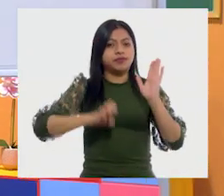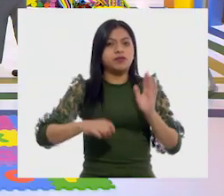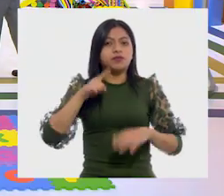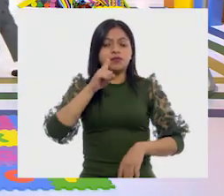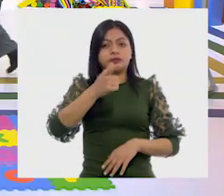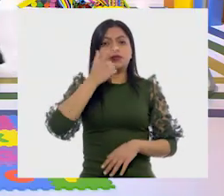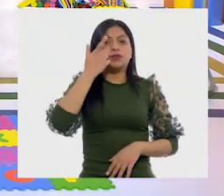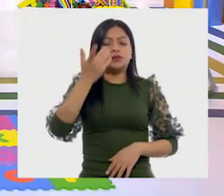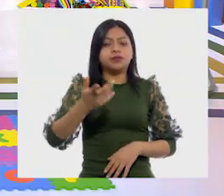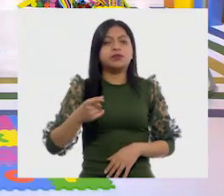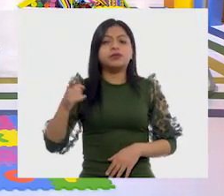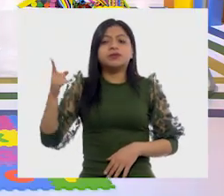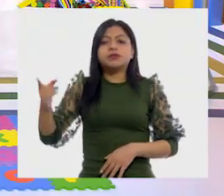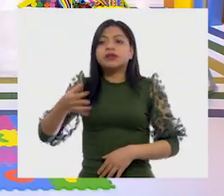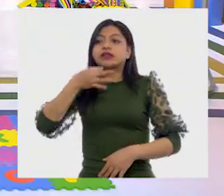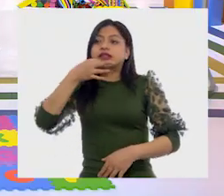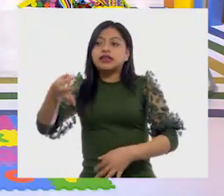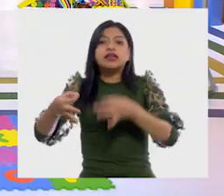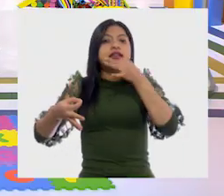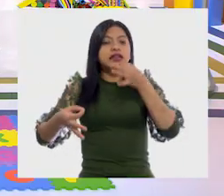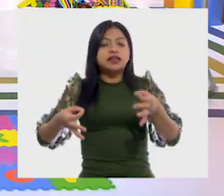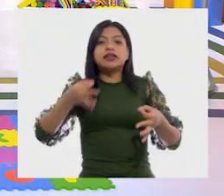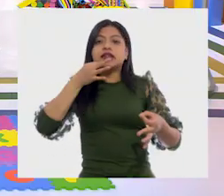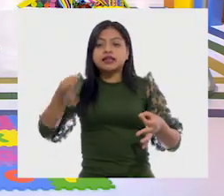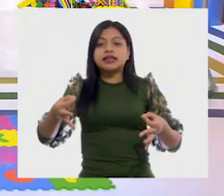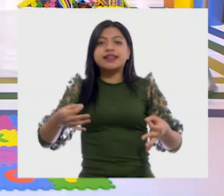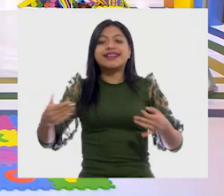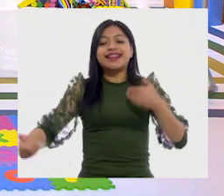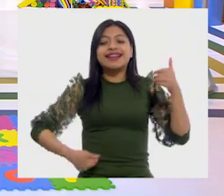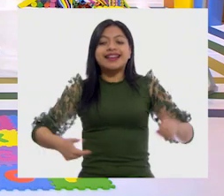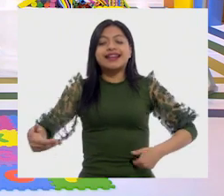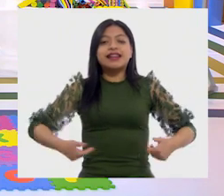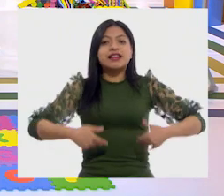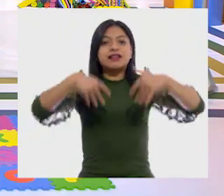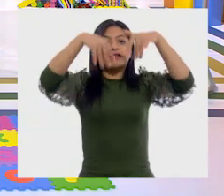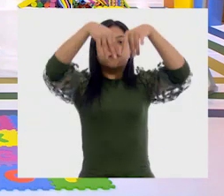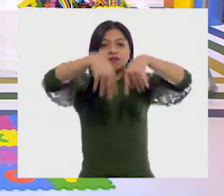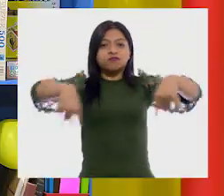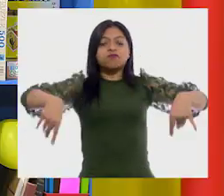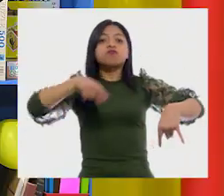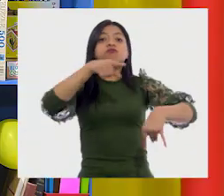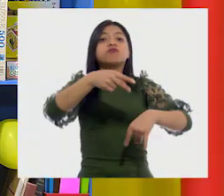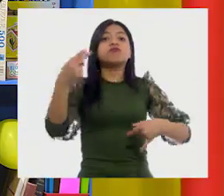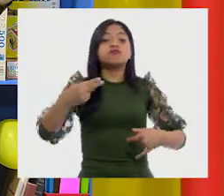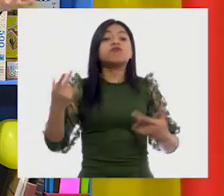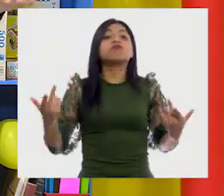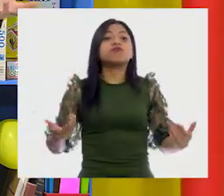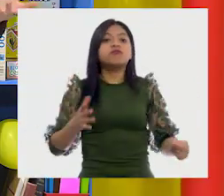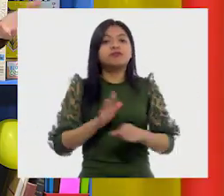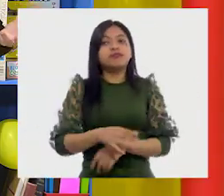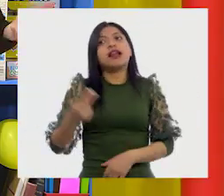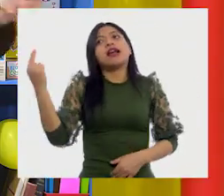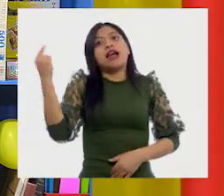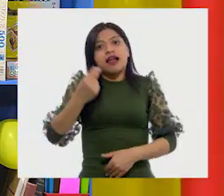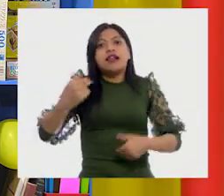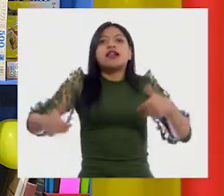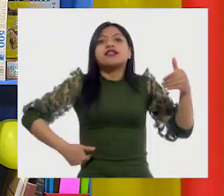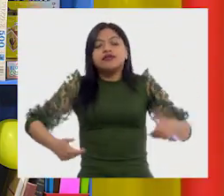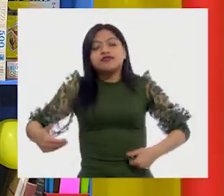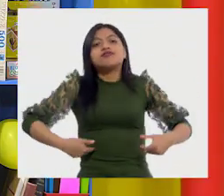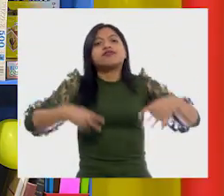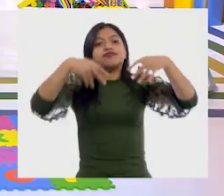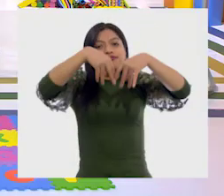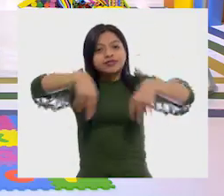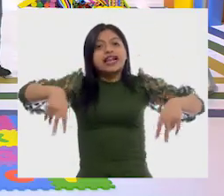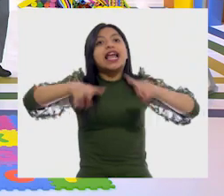tú quieres publicitar una obra de teatro, ¿qué necesitas? Una obra de teatro. El título de la